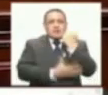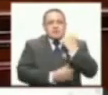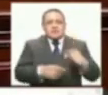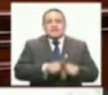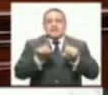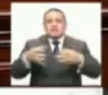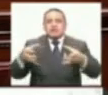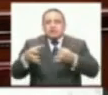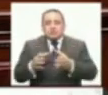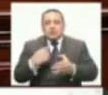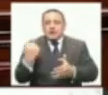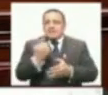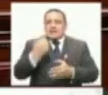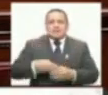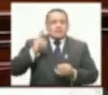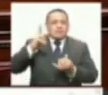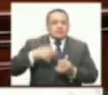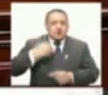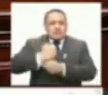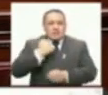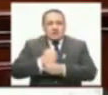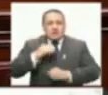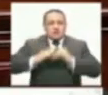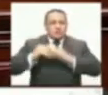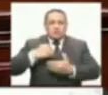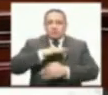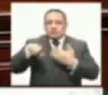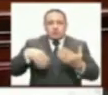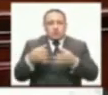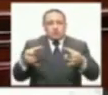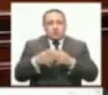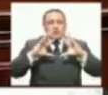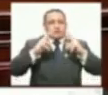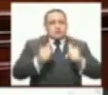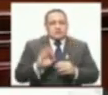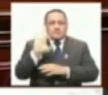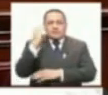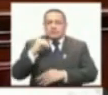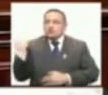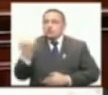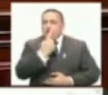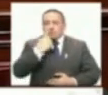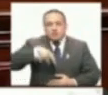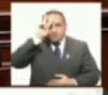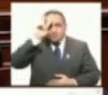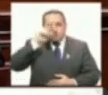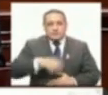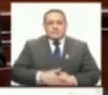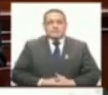los gremios sindicales y gremiales, genuinamente representados de todo el pueblo peruano.